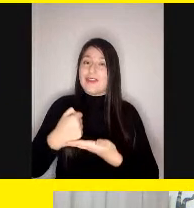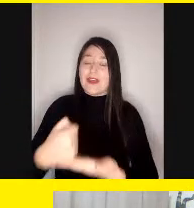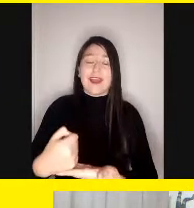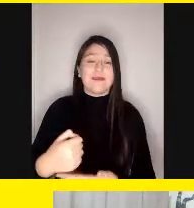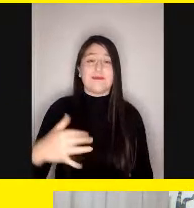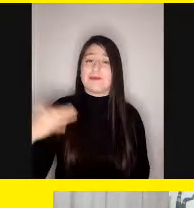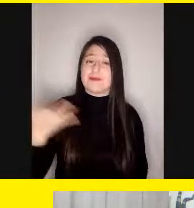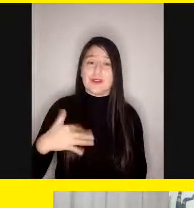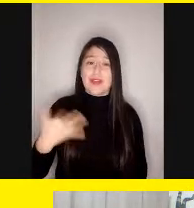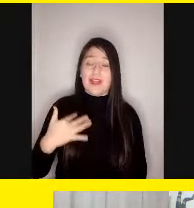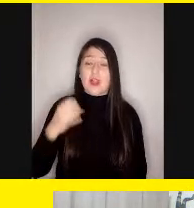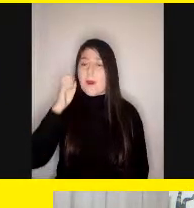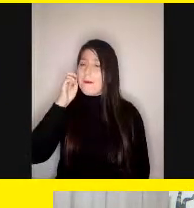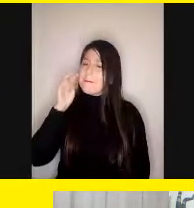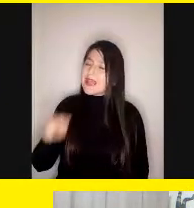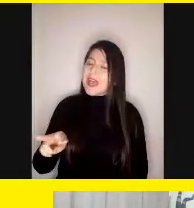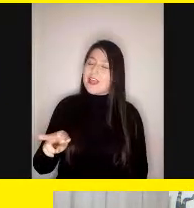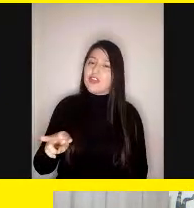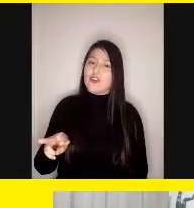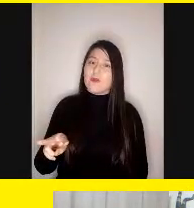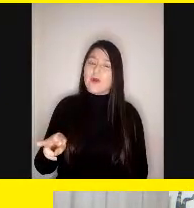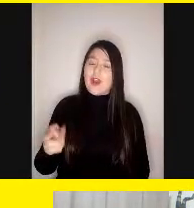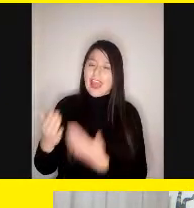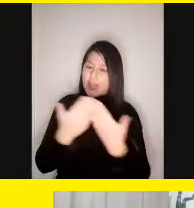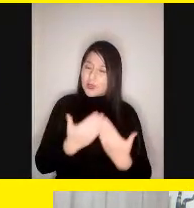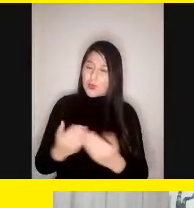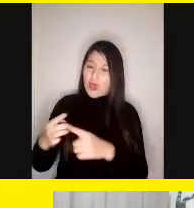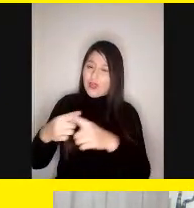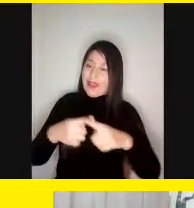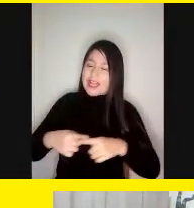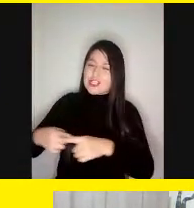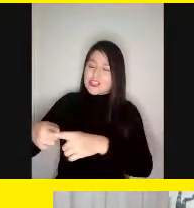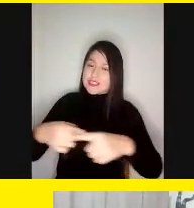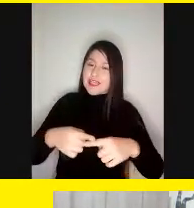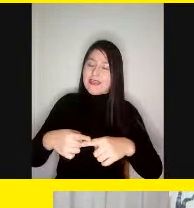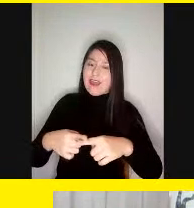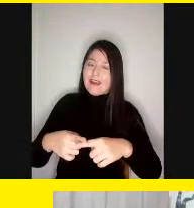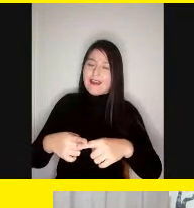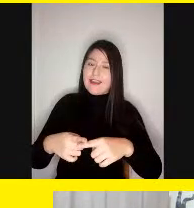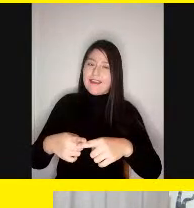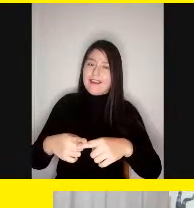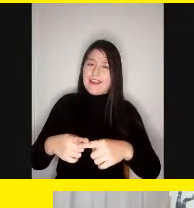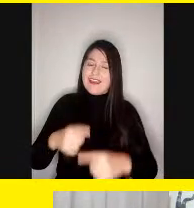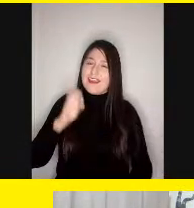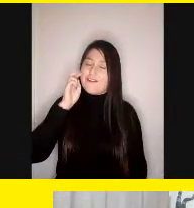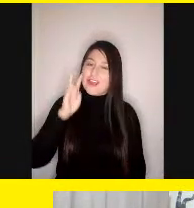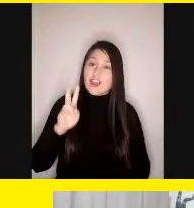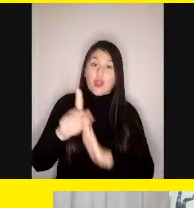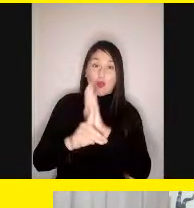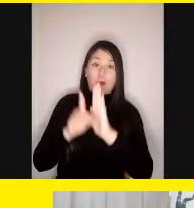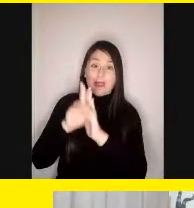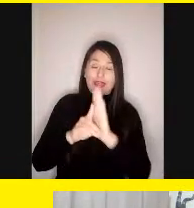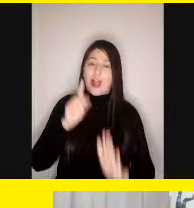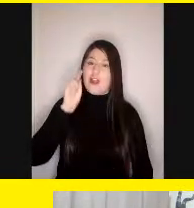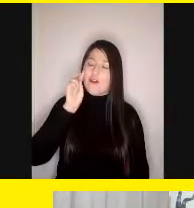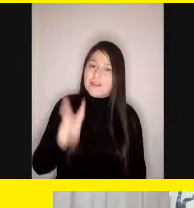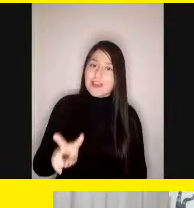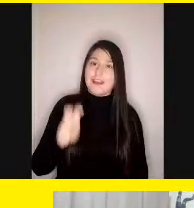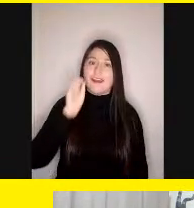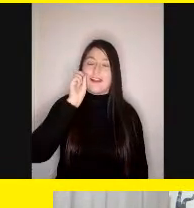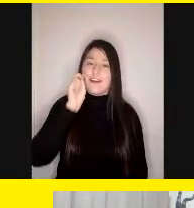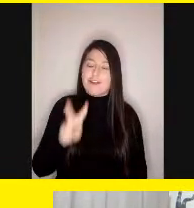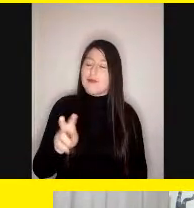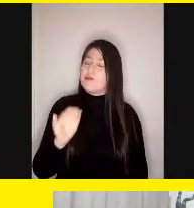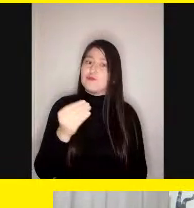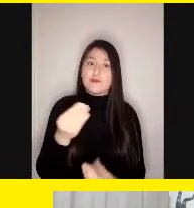desde la sociología y habiendo visto varias veces el documental, que encuentro